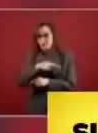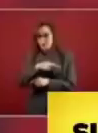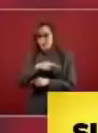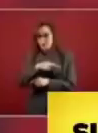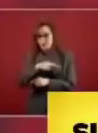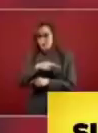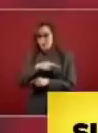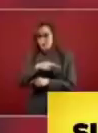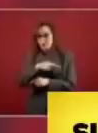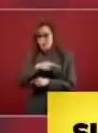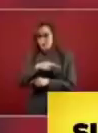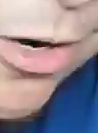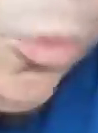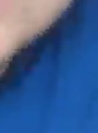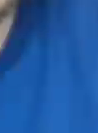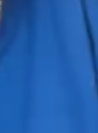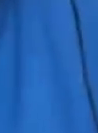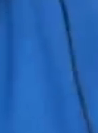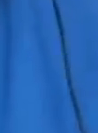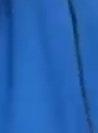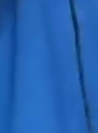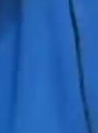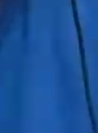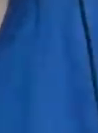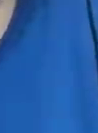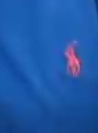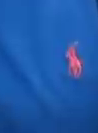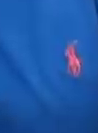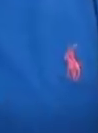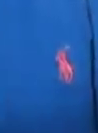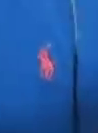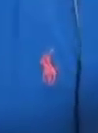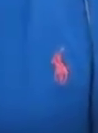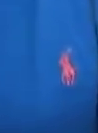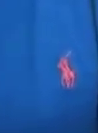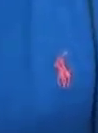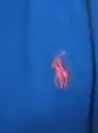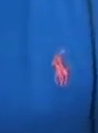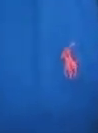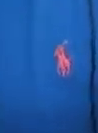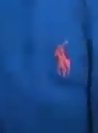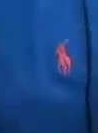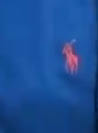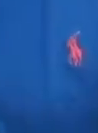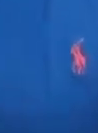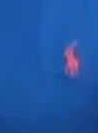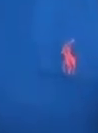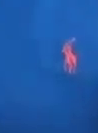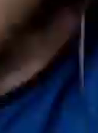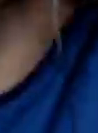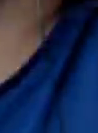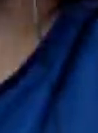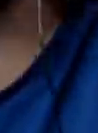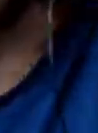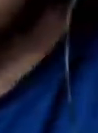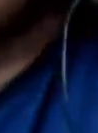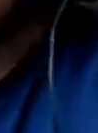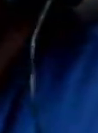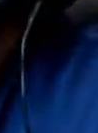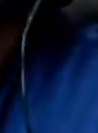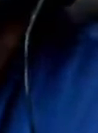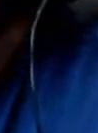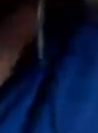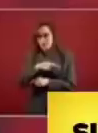y muy fácil cuando empieza cuando sale una consola de videojuegos o una película o un libro